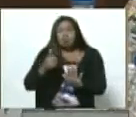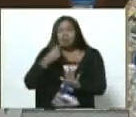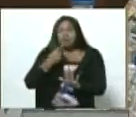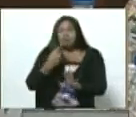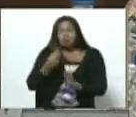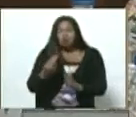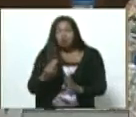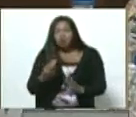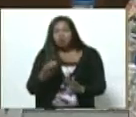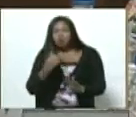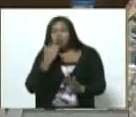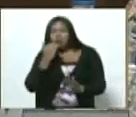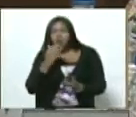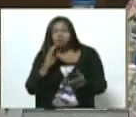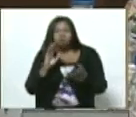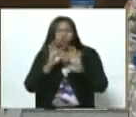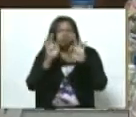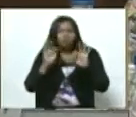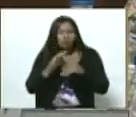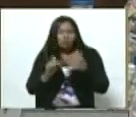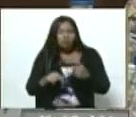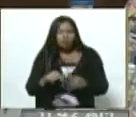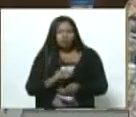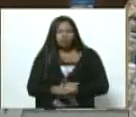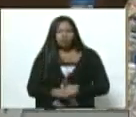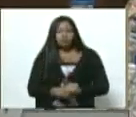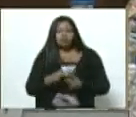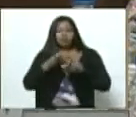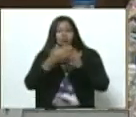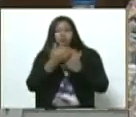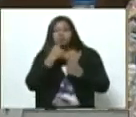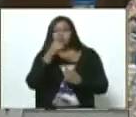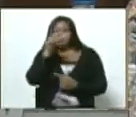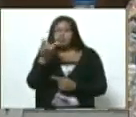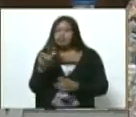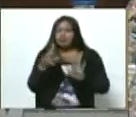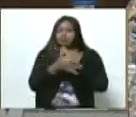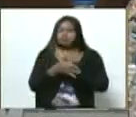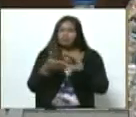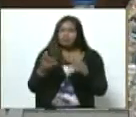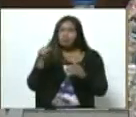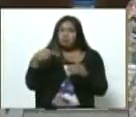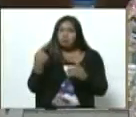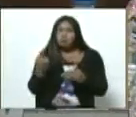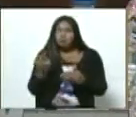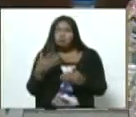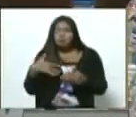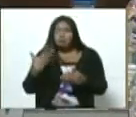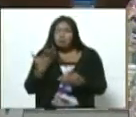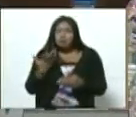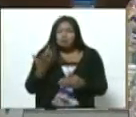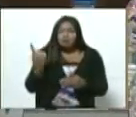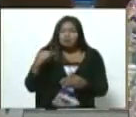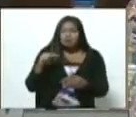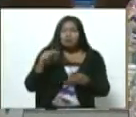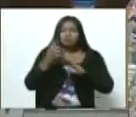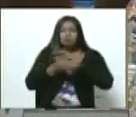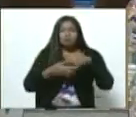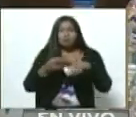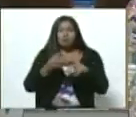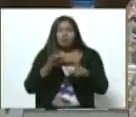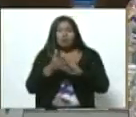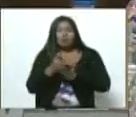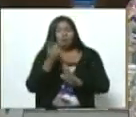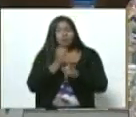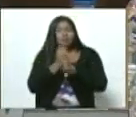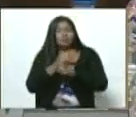de otro tipo, ¿verdad? De alguna situación que diga, bueno, esta persona puede tener los requisitos, pero no tenga la